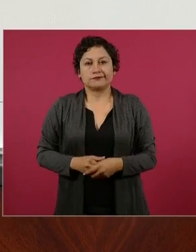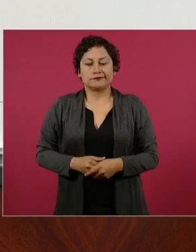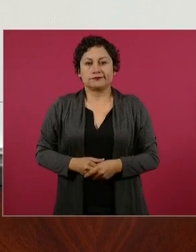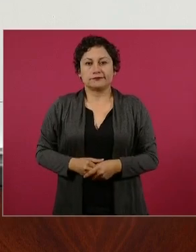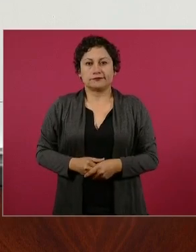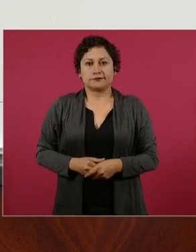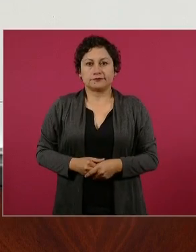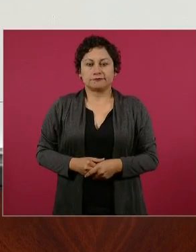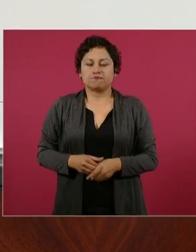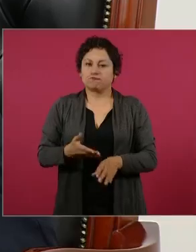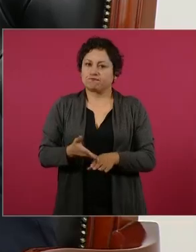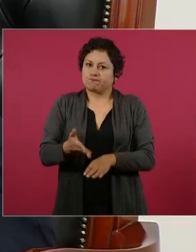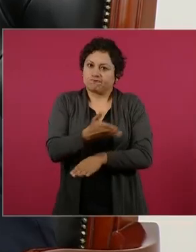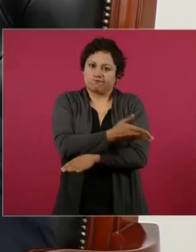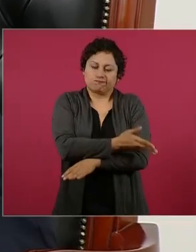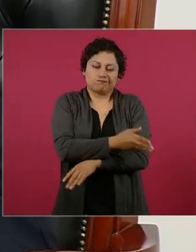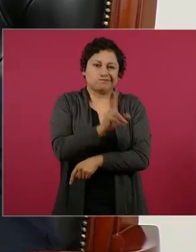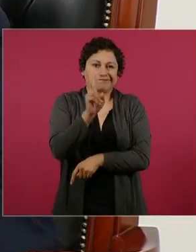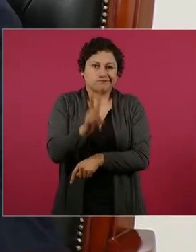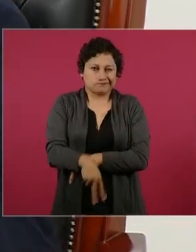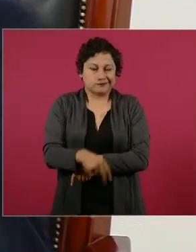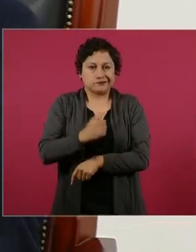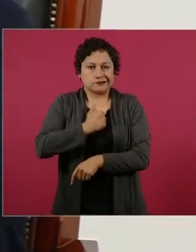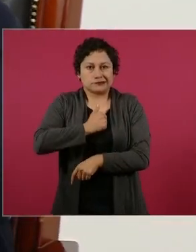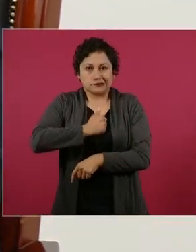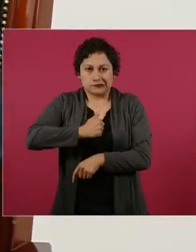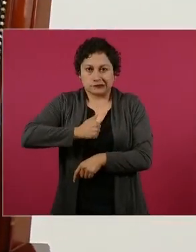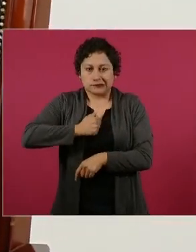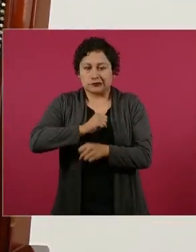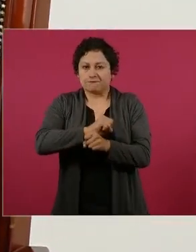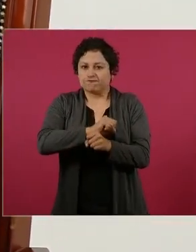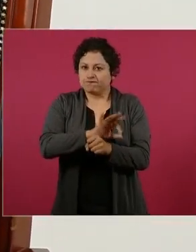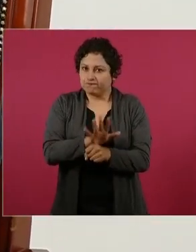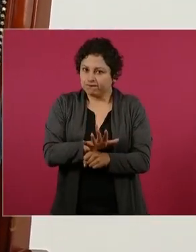lo lamentable que fue el COVID,